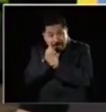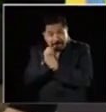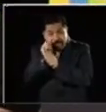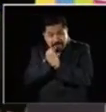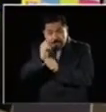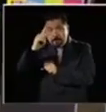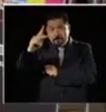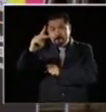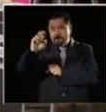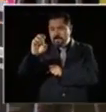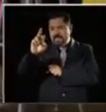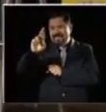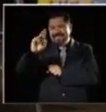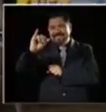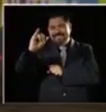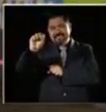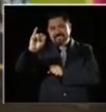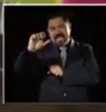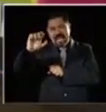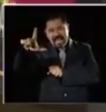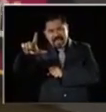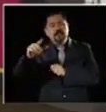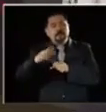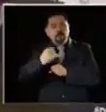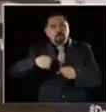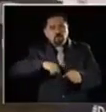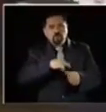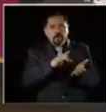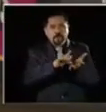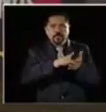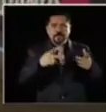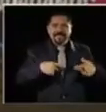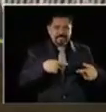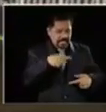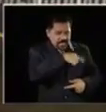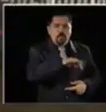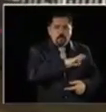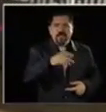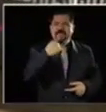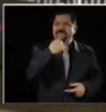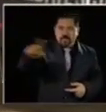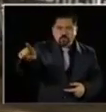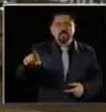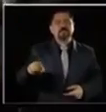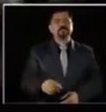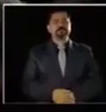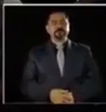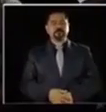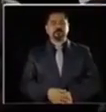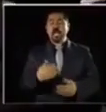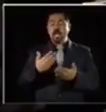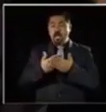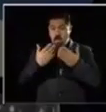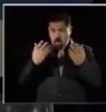tenga atención y sobre todo vamos a apoyar a esa gente para que vaya a denunciar. Muchas gracias. Réplica, por favor. En base a lo que